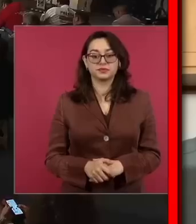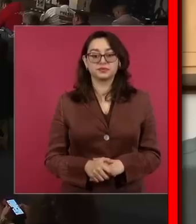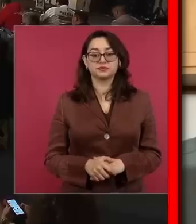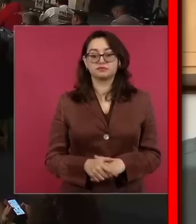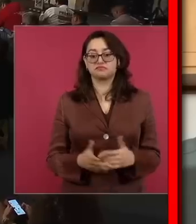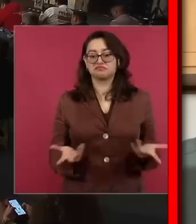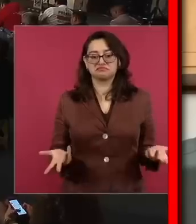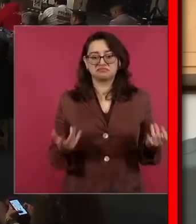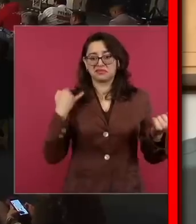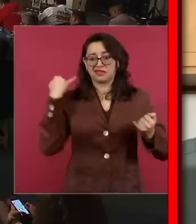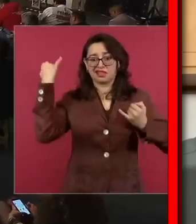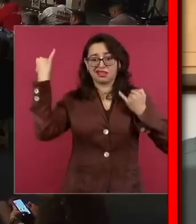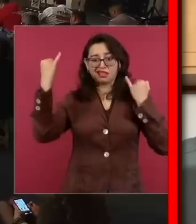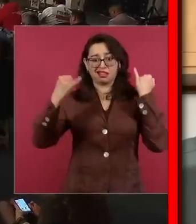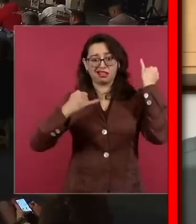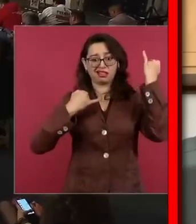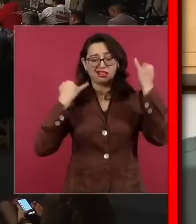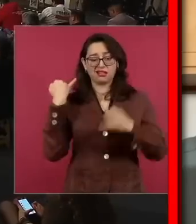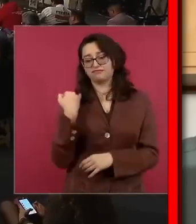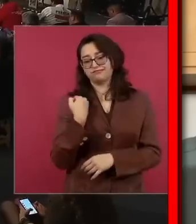Son disparates.